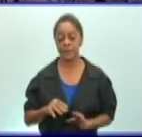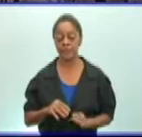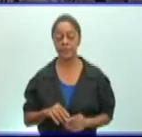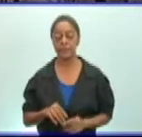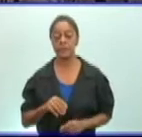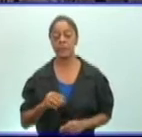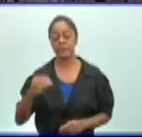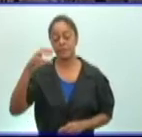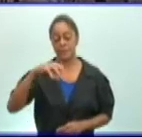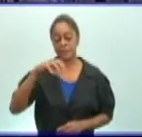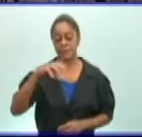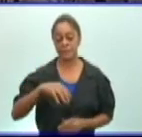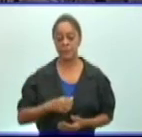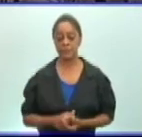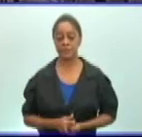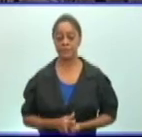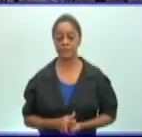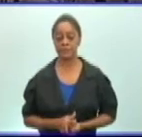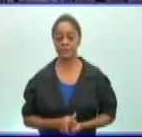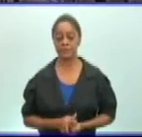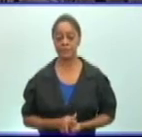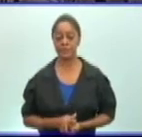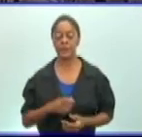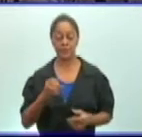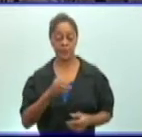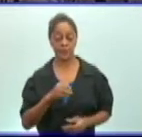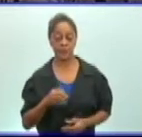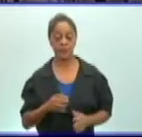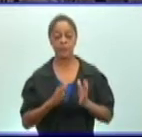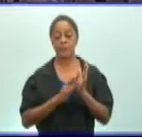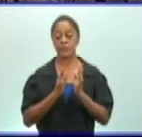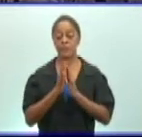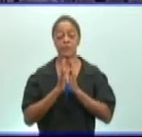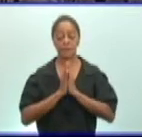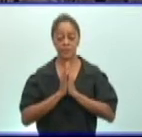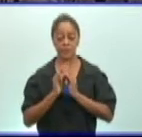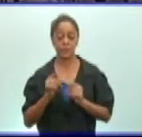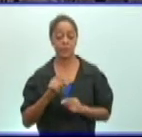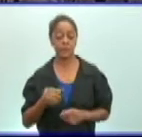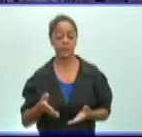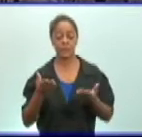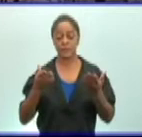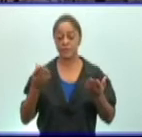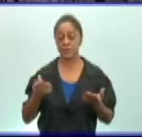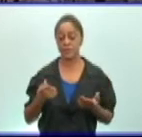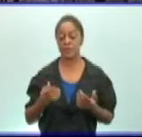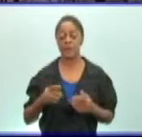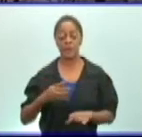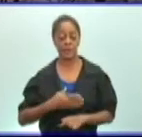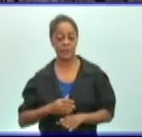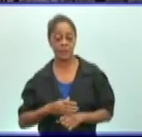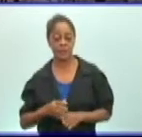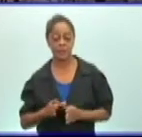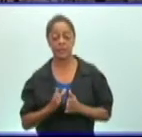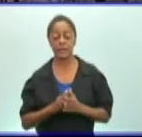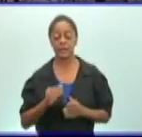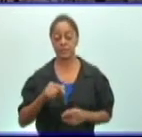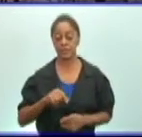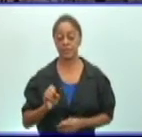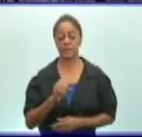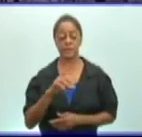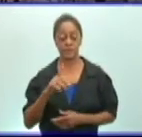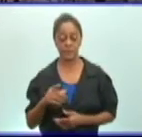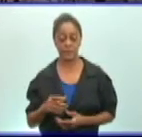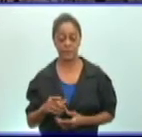de lluvia. En el orden de la religión, que también se va a desarrollar las creencias religiosas en esta sociedad, y